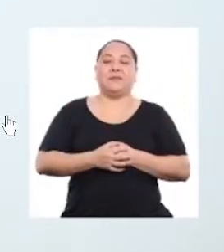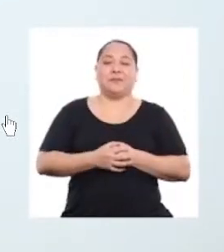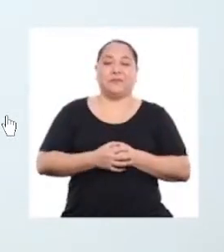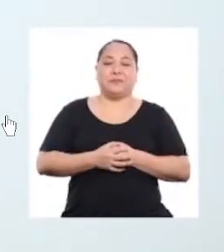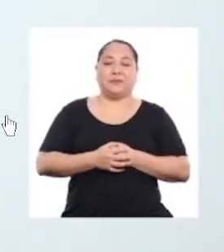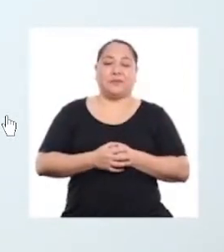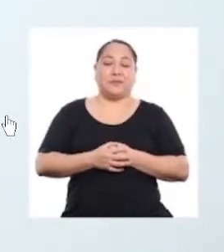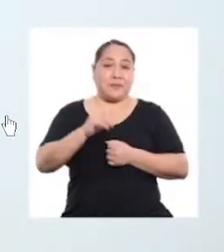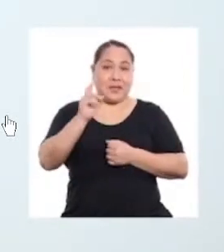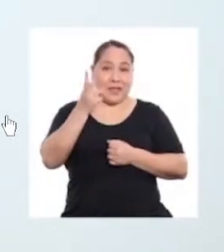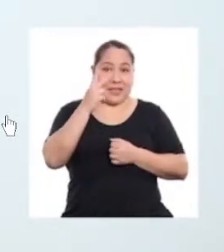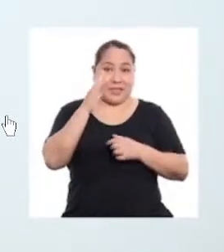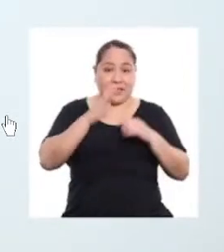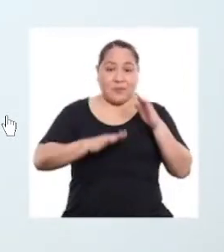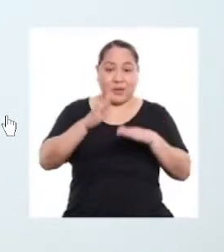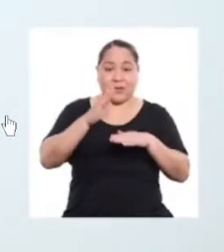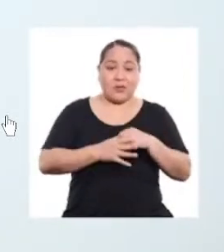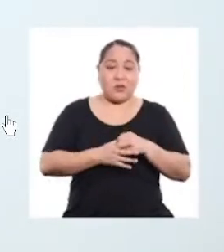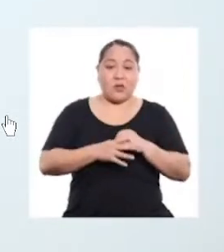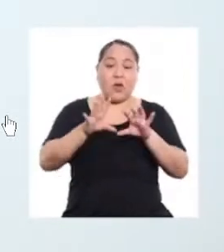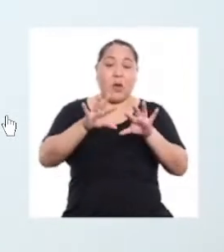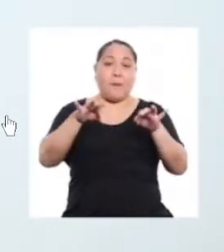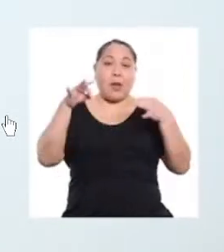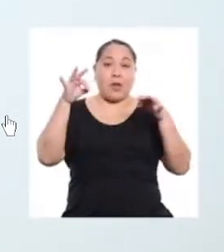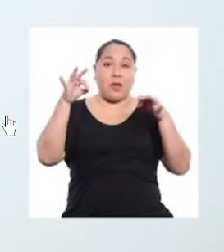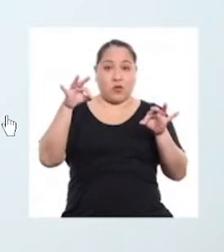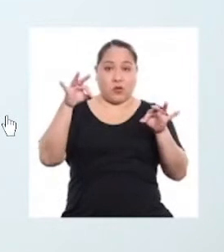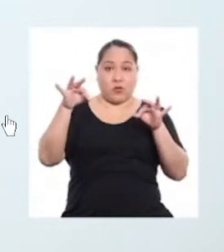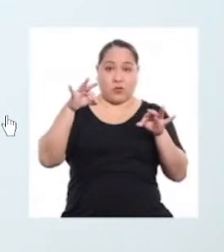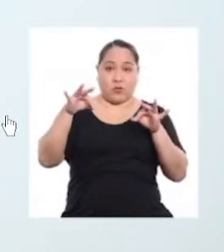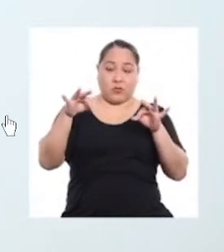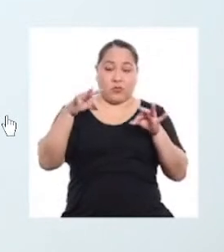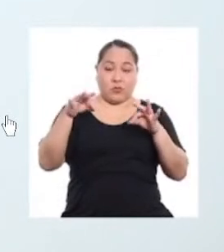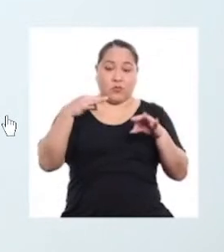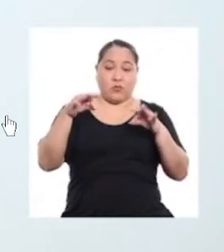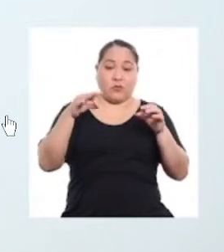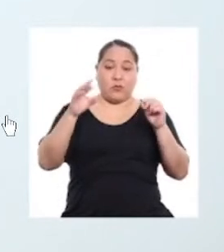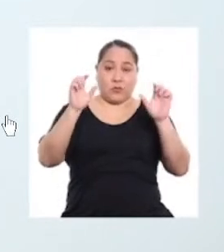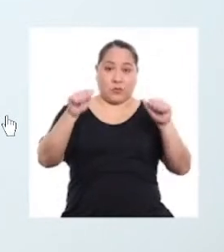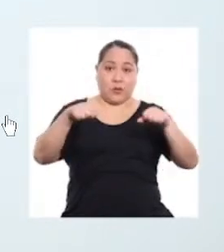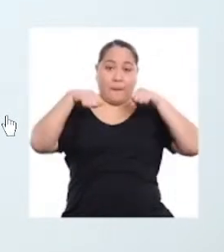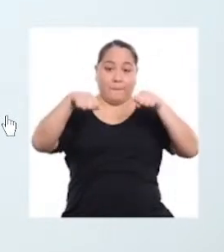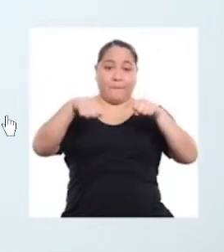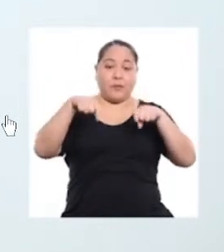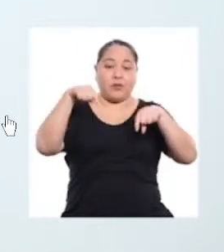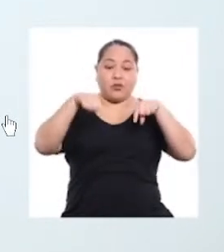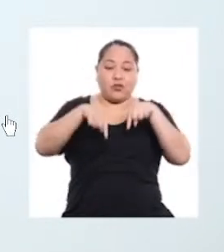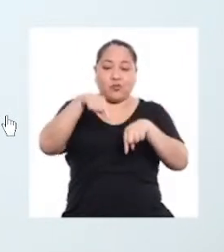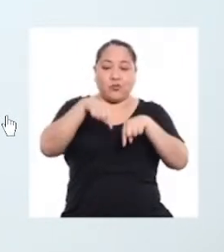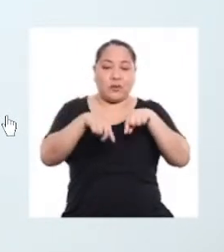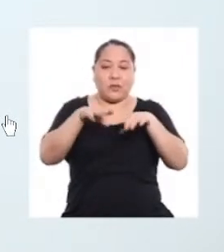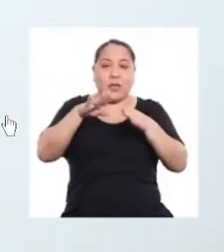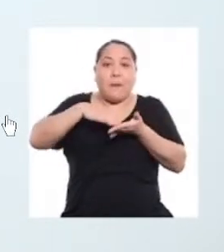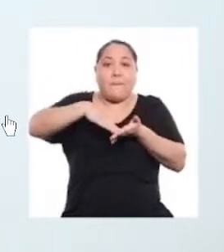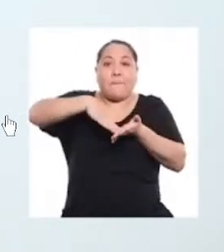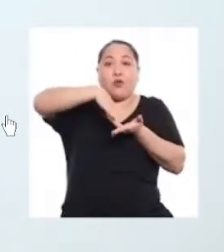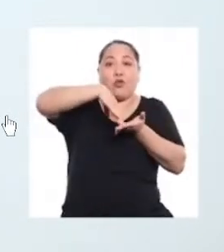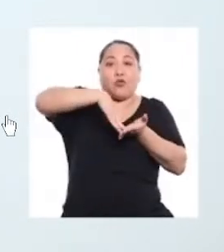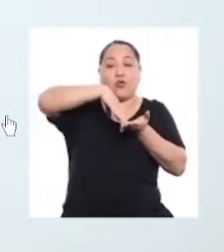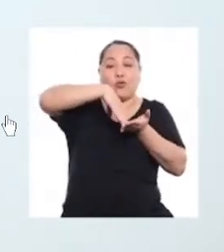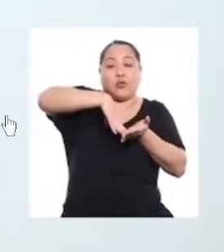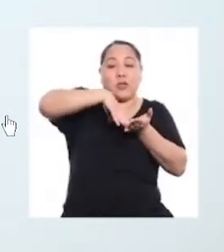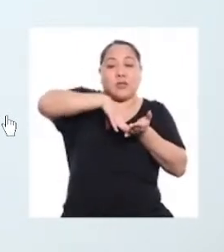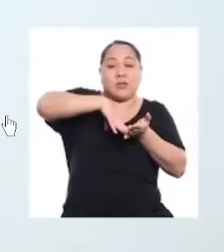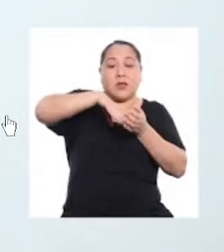Muy bien. Para el tercer paso, sujeta el pañuelo con las dos manos. Eso. Coloca tus pies de puntas y